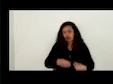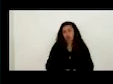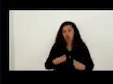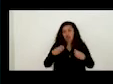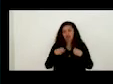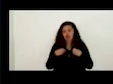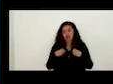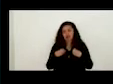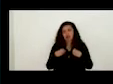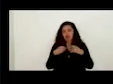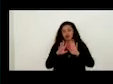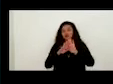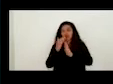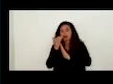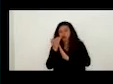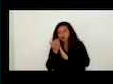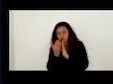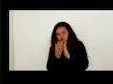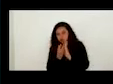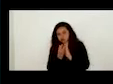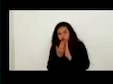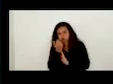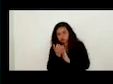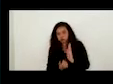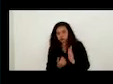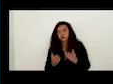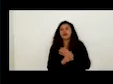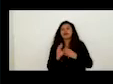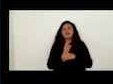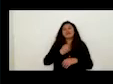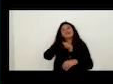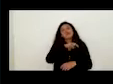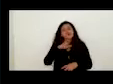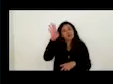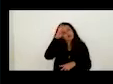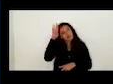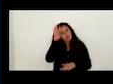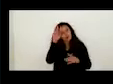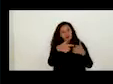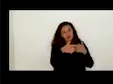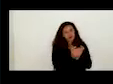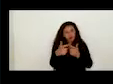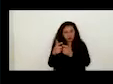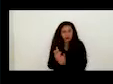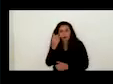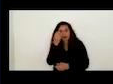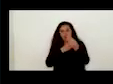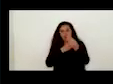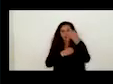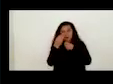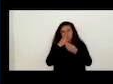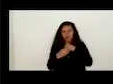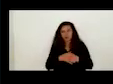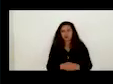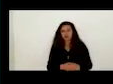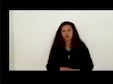deficiente. Entonces, de las cosas que tenemos que tomar en cuenta son los grupos de alimentos y qué son las